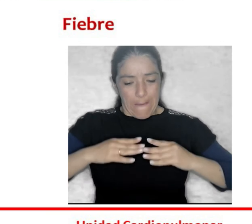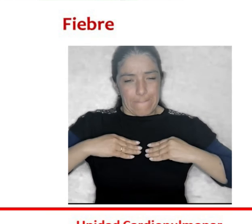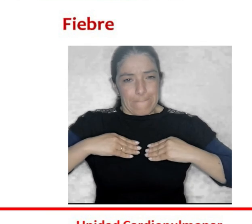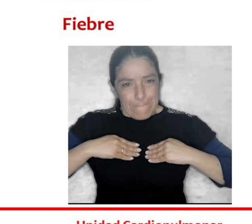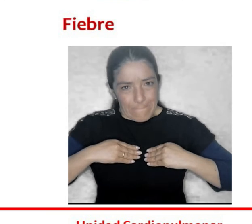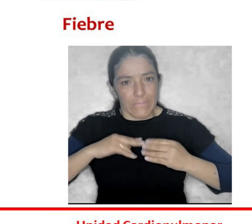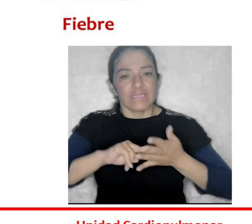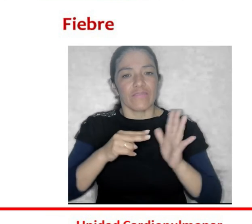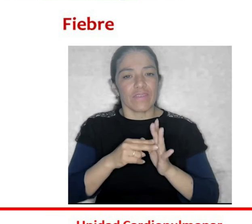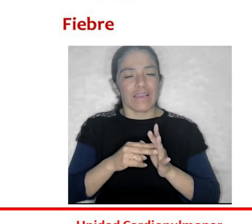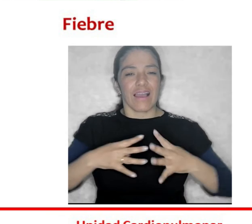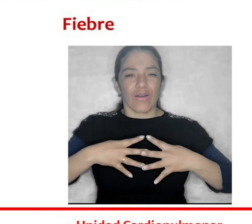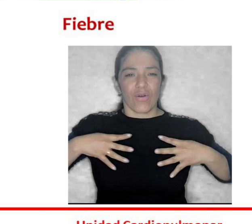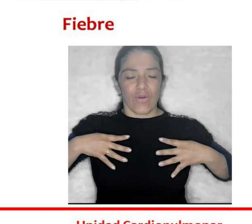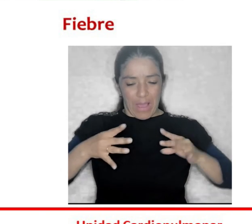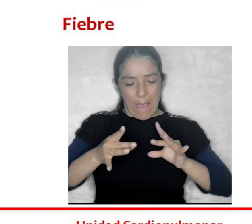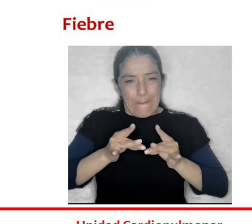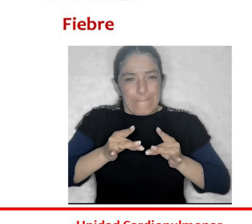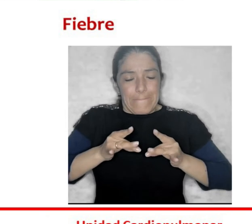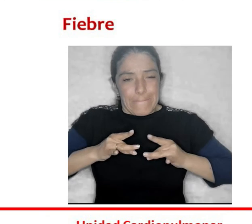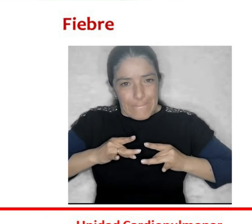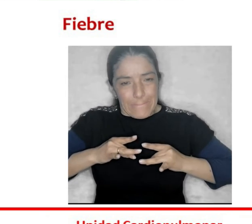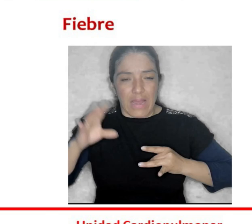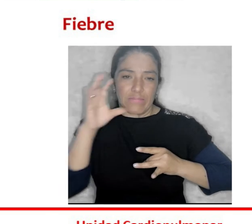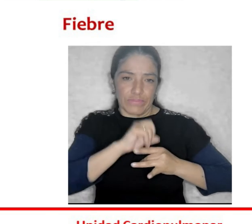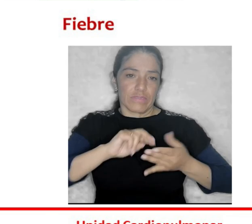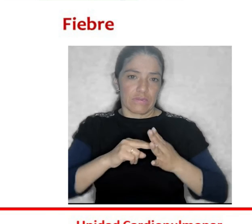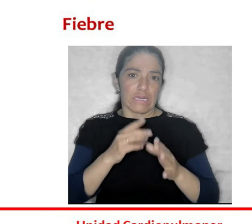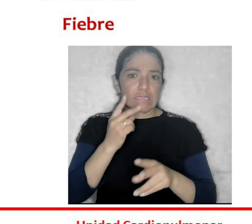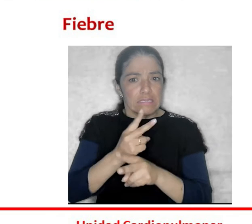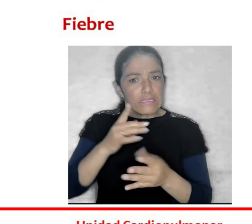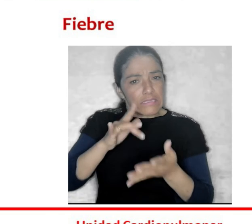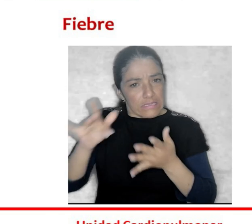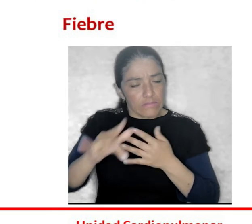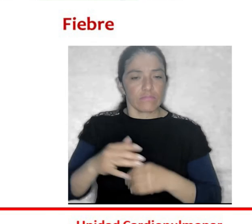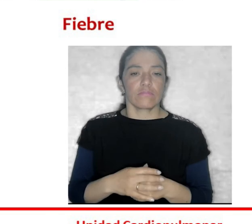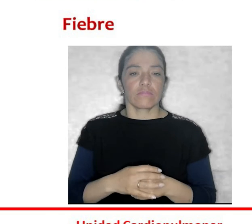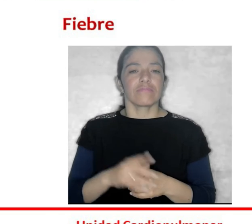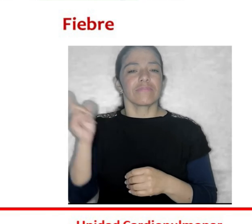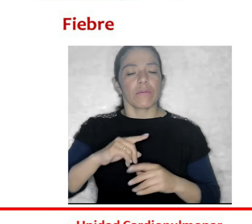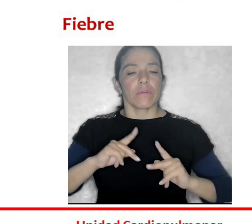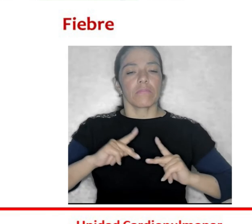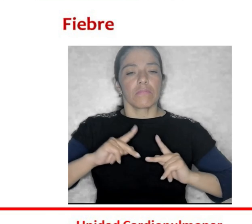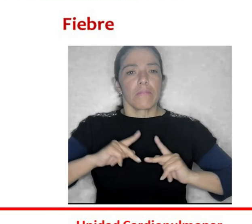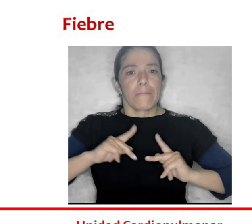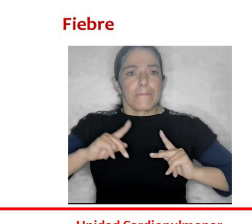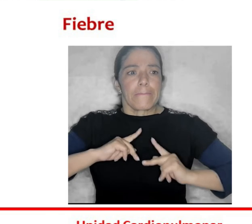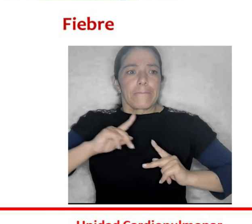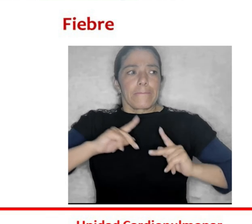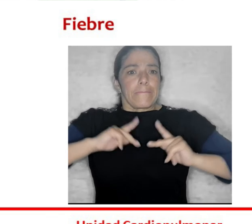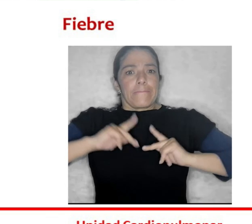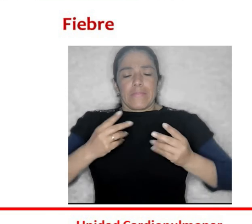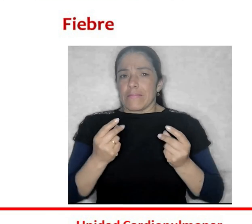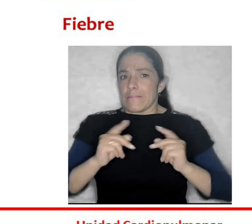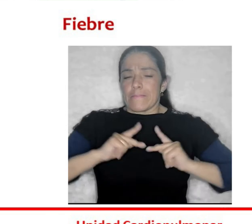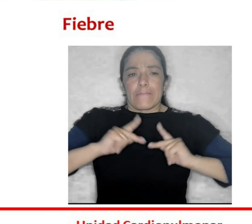abdomen. Se evidencia que la piel del dorso se hunde y se pega hacia las costillas. La respiración más rápida